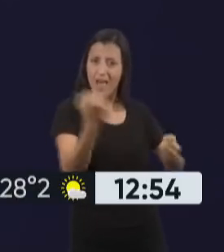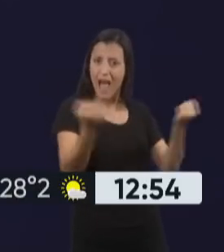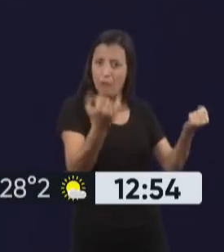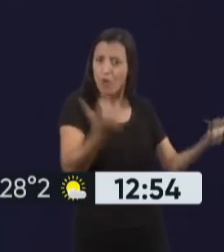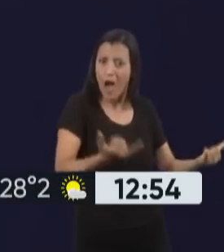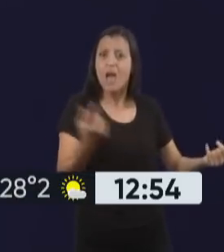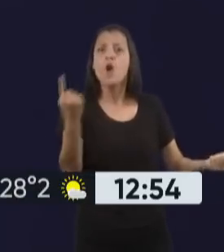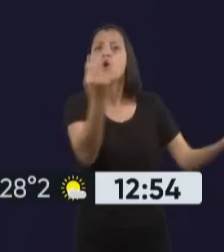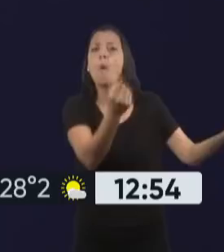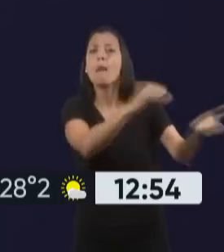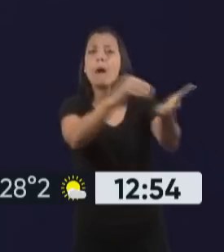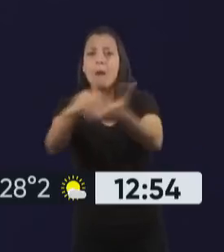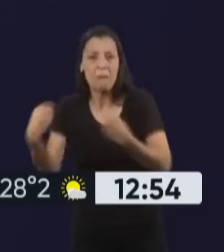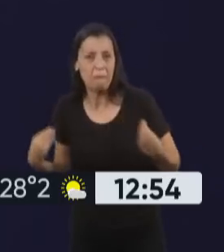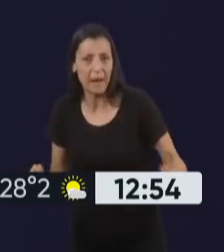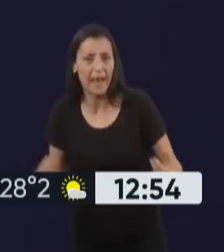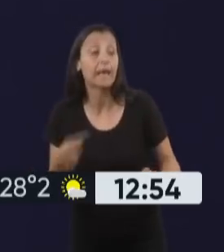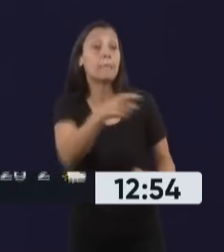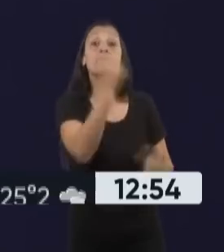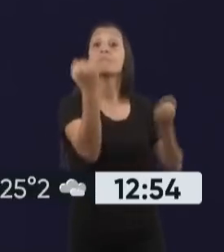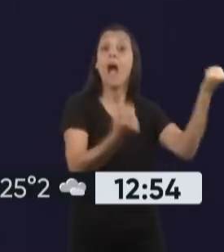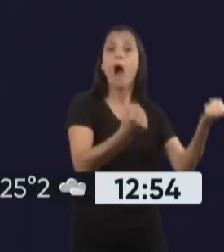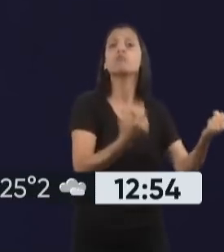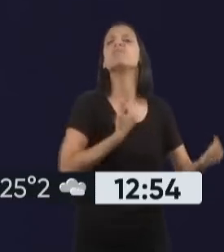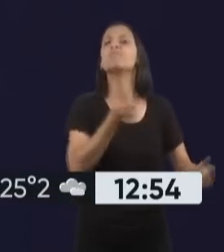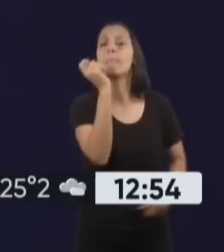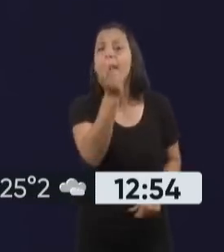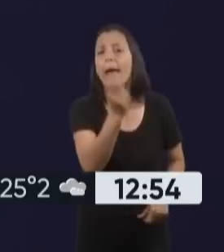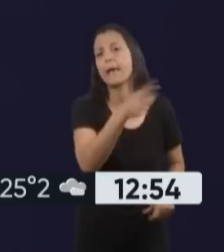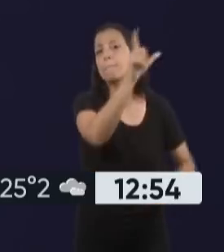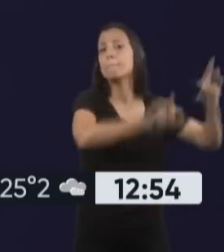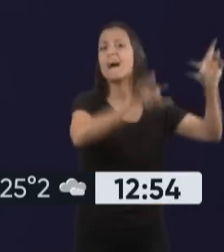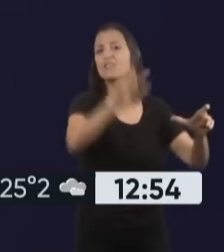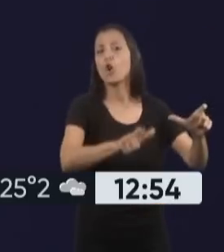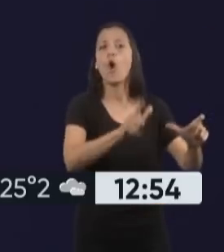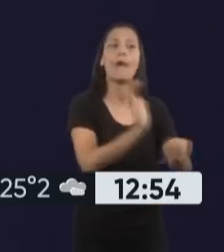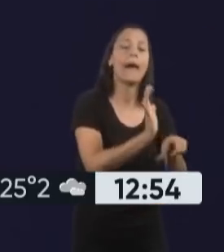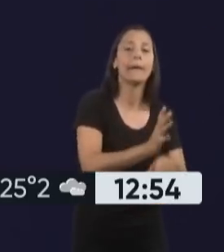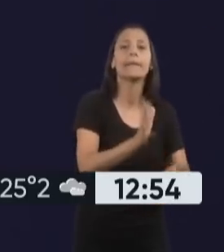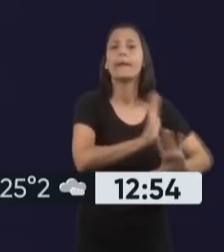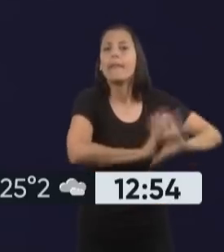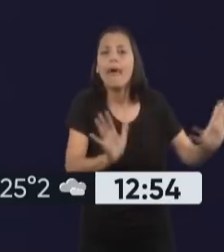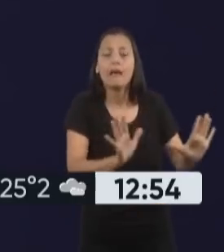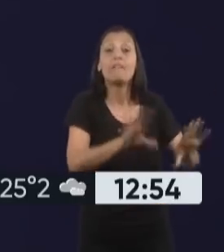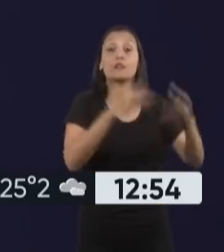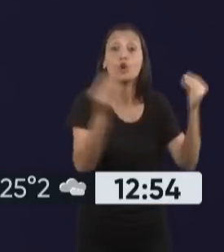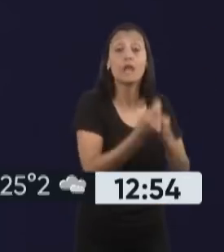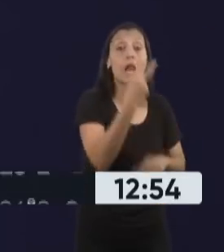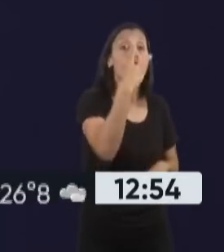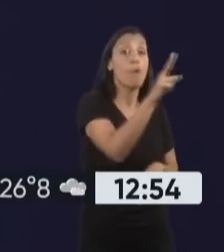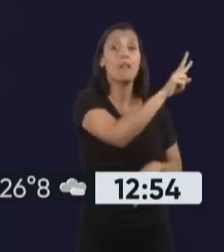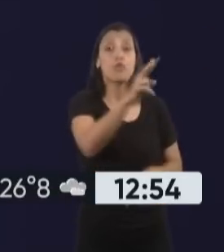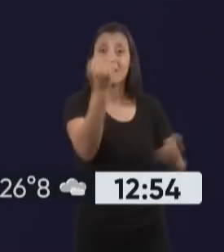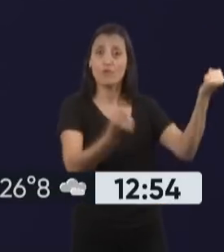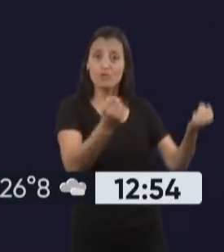estaban asignados a personal que nada tenía que ver con tareas operativas. Había 2.200 vehículos